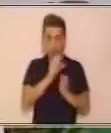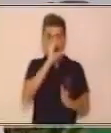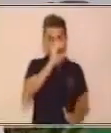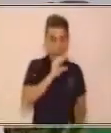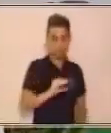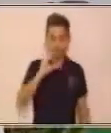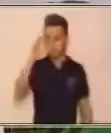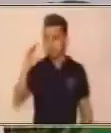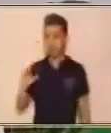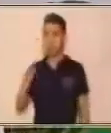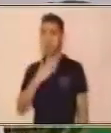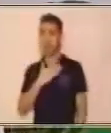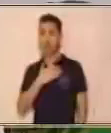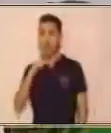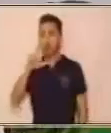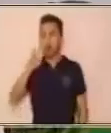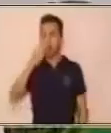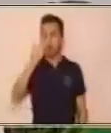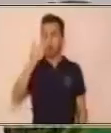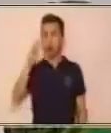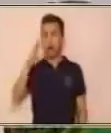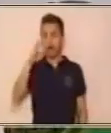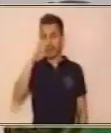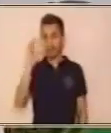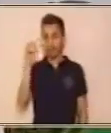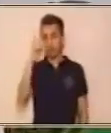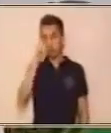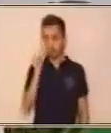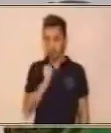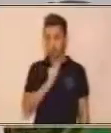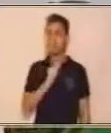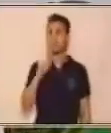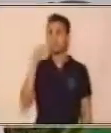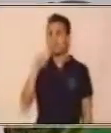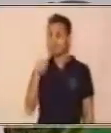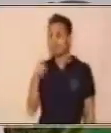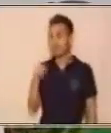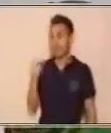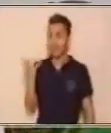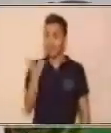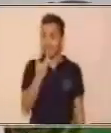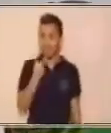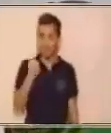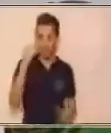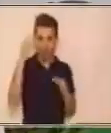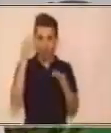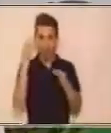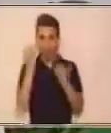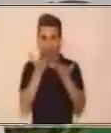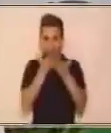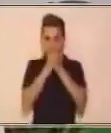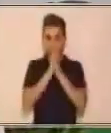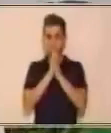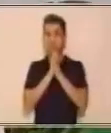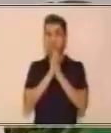cuartos. Entonces, el entero lo voy a dividir en 2 partes y me